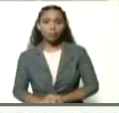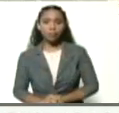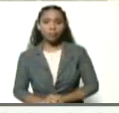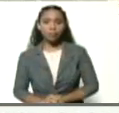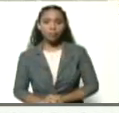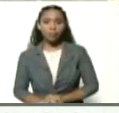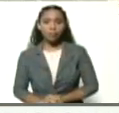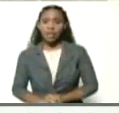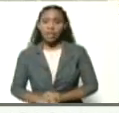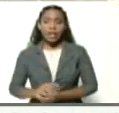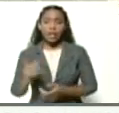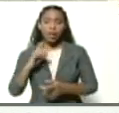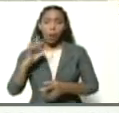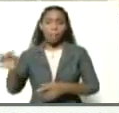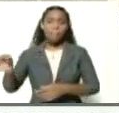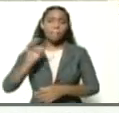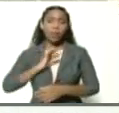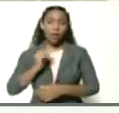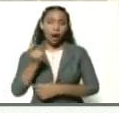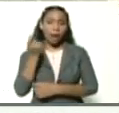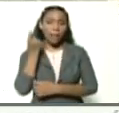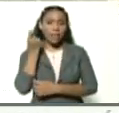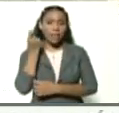Y no me contagie jamás.